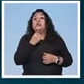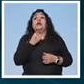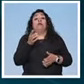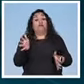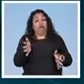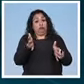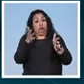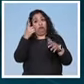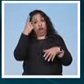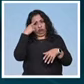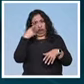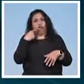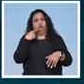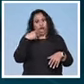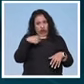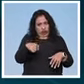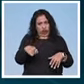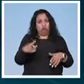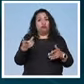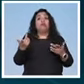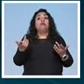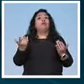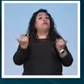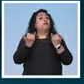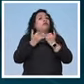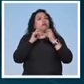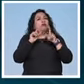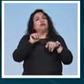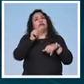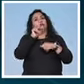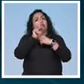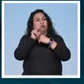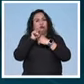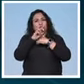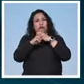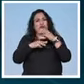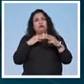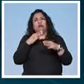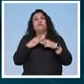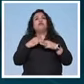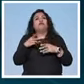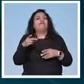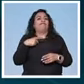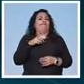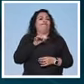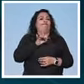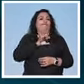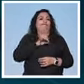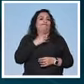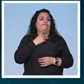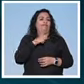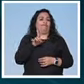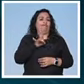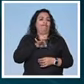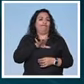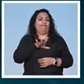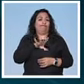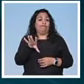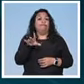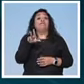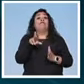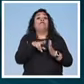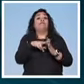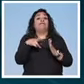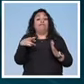la víctima a presentar una denuncia, porque al igual que en muchos países del mundo, ellas tienen miedo a denunciar. La